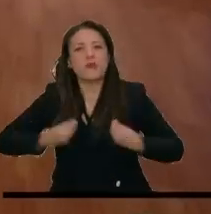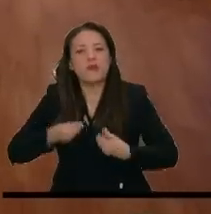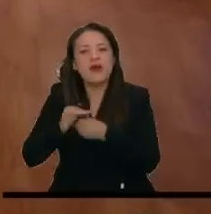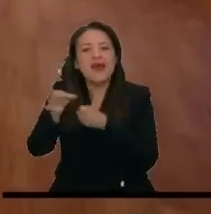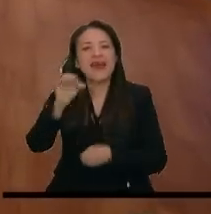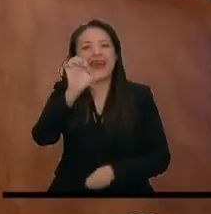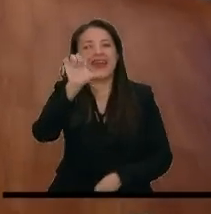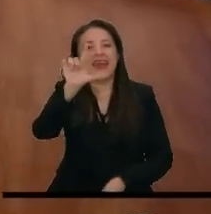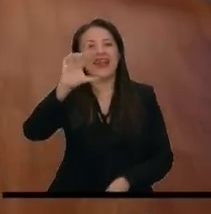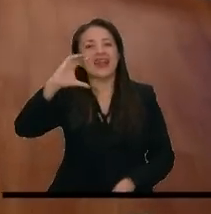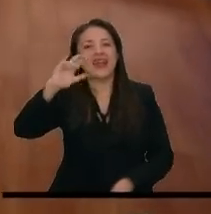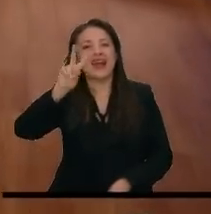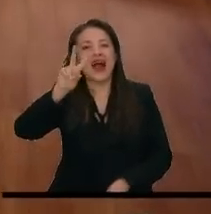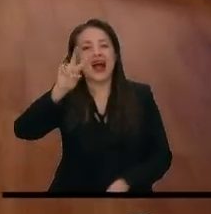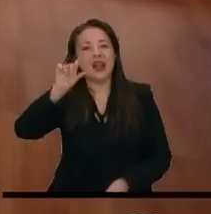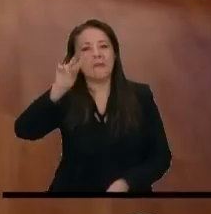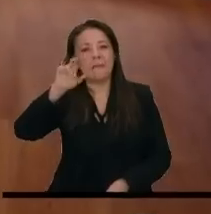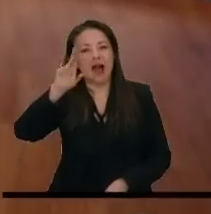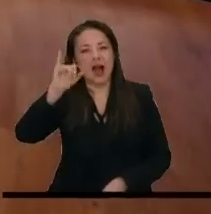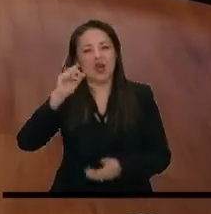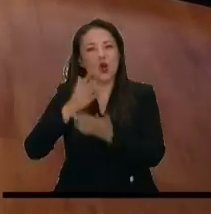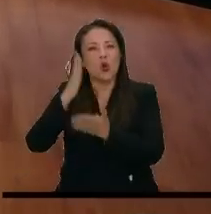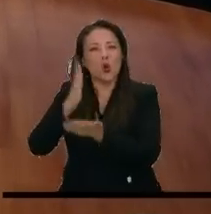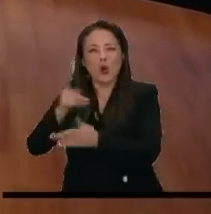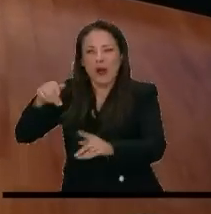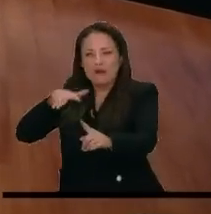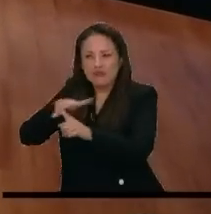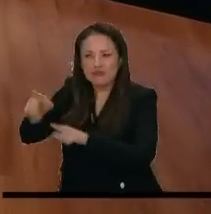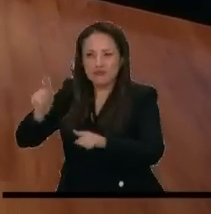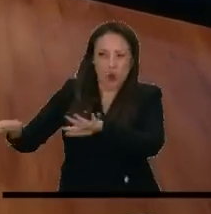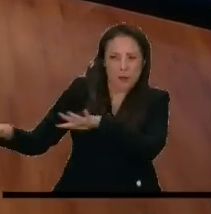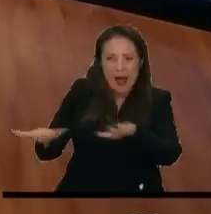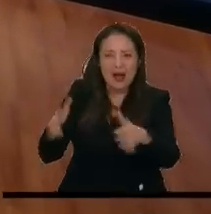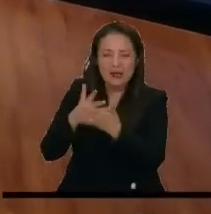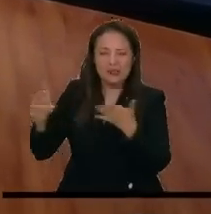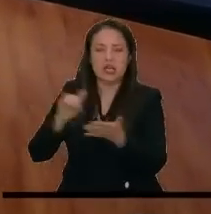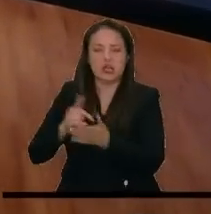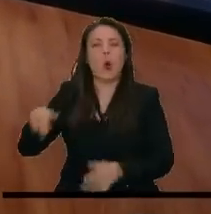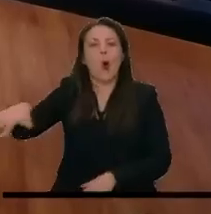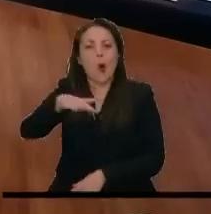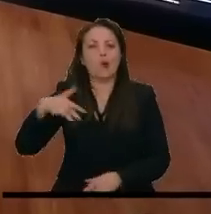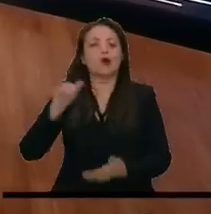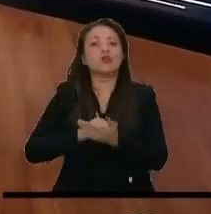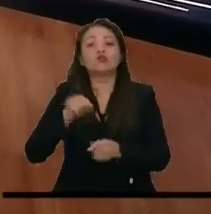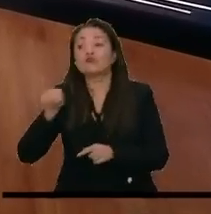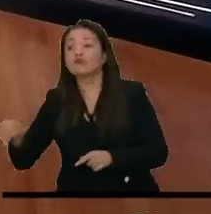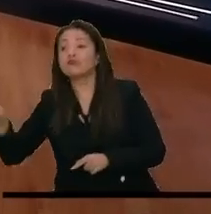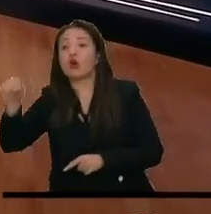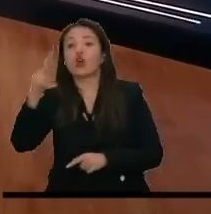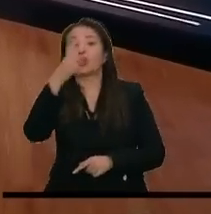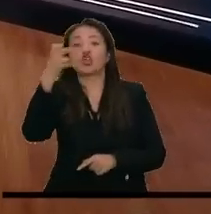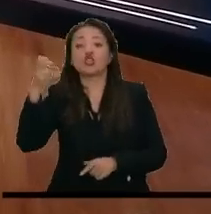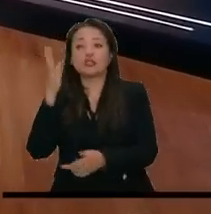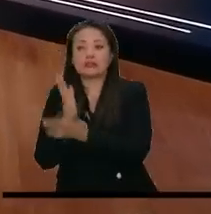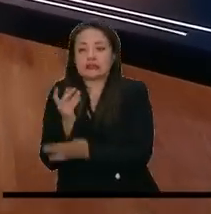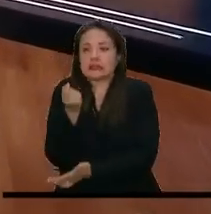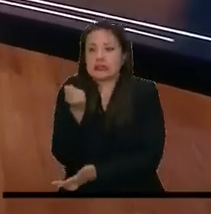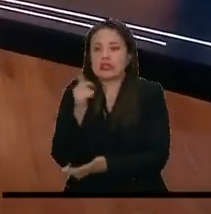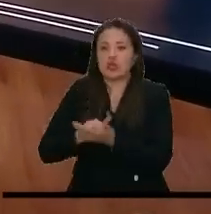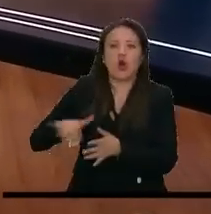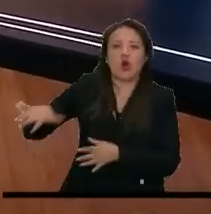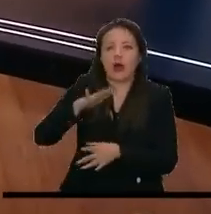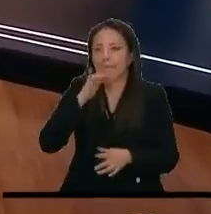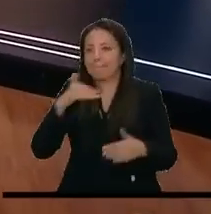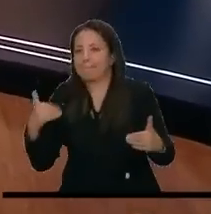acceso siguen colapsadas. 200 puntos críticos sobre la vía tienen incomunicada a esta población con el resto del país. Julián Ríos nos envió la